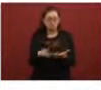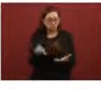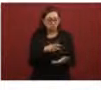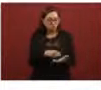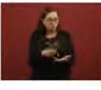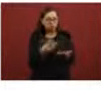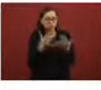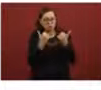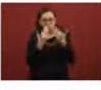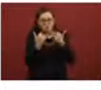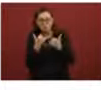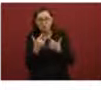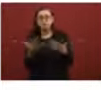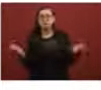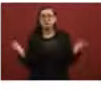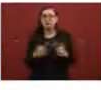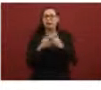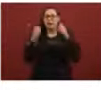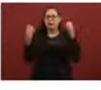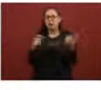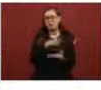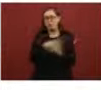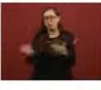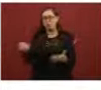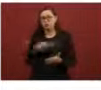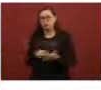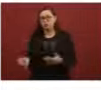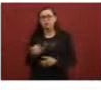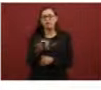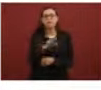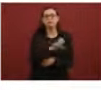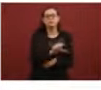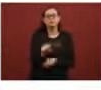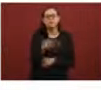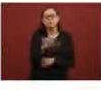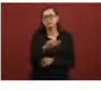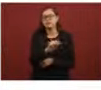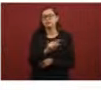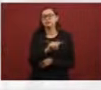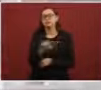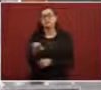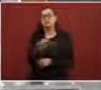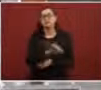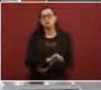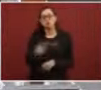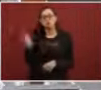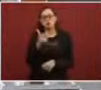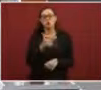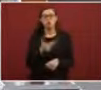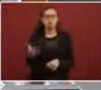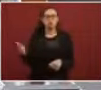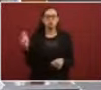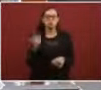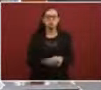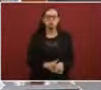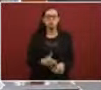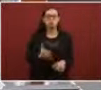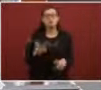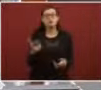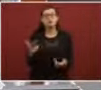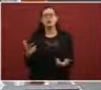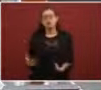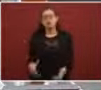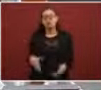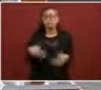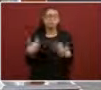mayoritariamente desde las delegaciones del IMSS, del ISSSTE y hospitales con precios muy elevados, 2-3 veces o